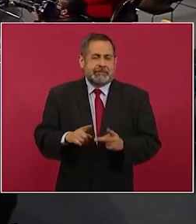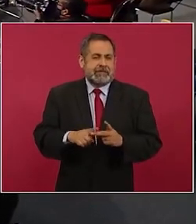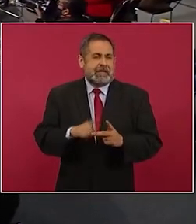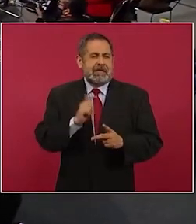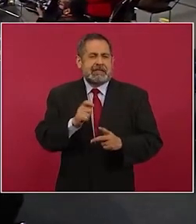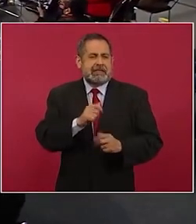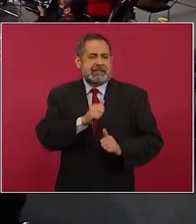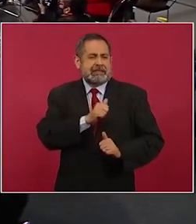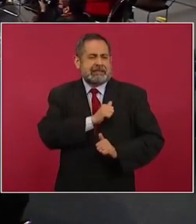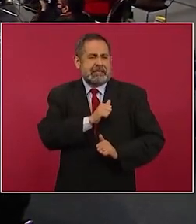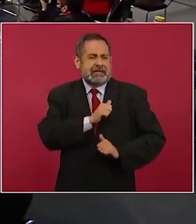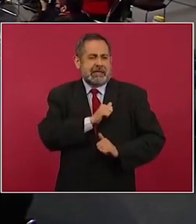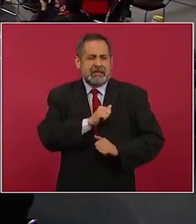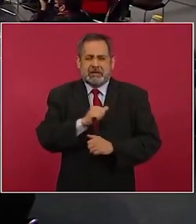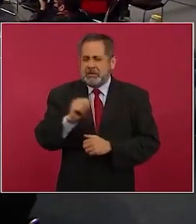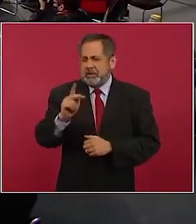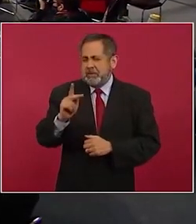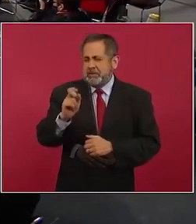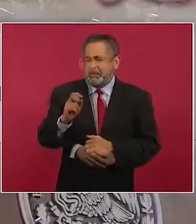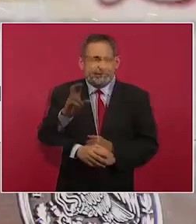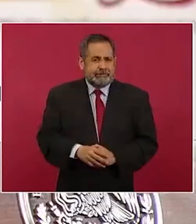sargento Pedro Miguel